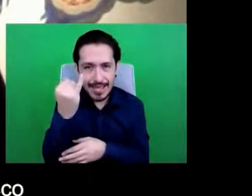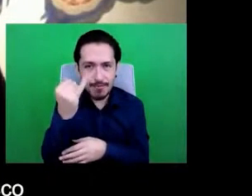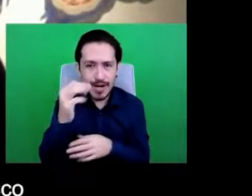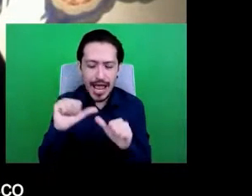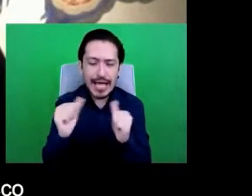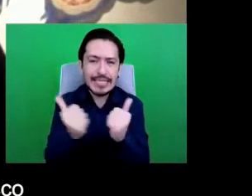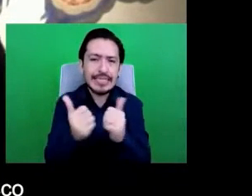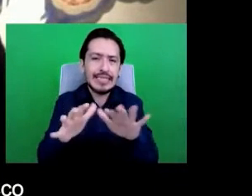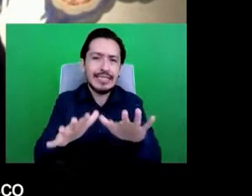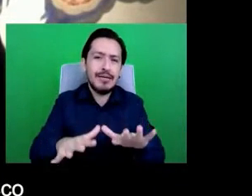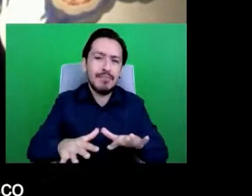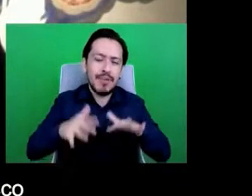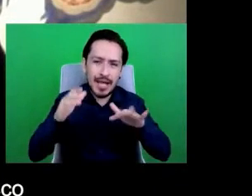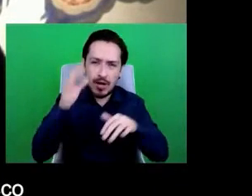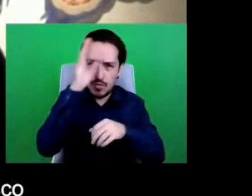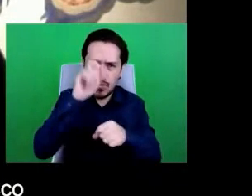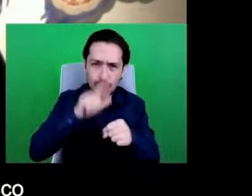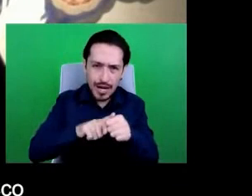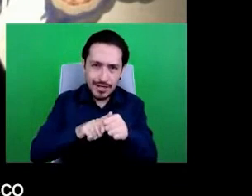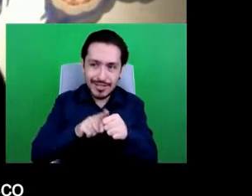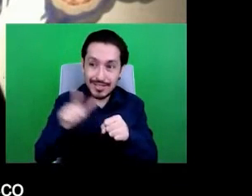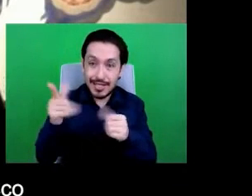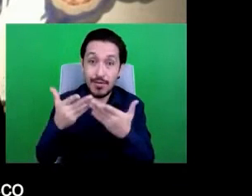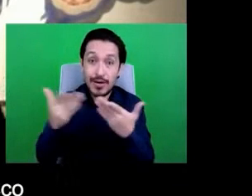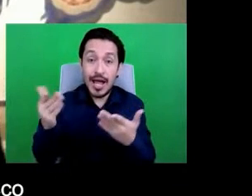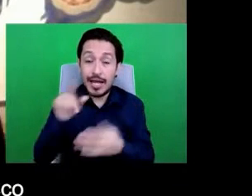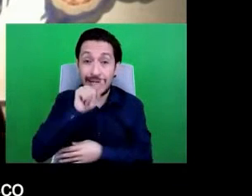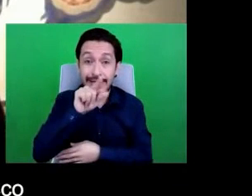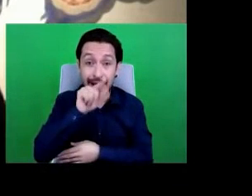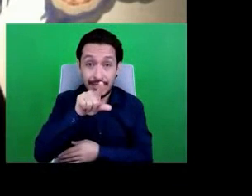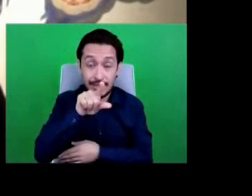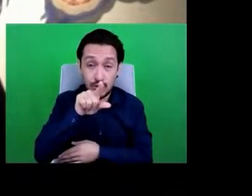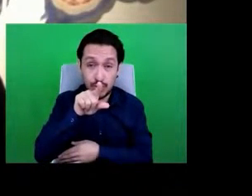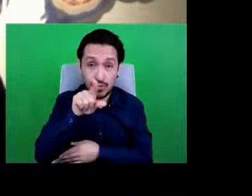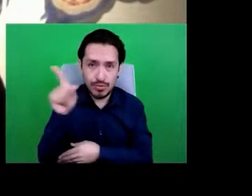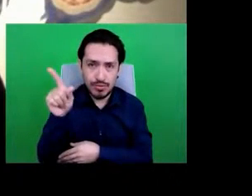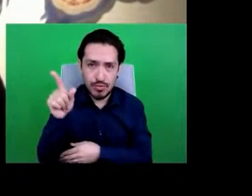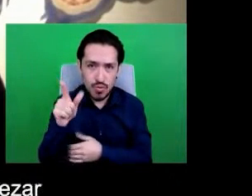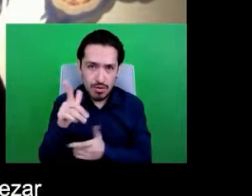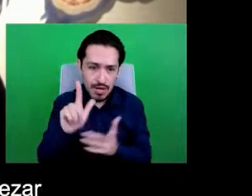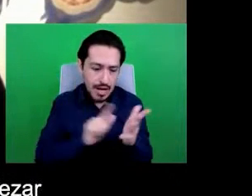se ha hecho en Jalisco desarrollando una nueva política cultural. Yo creo